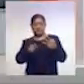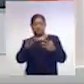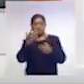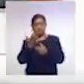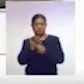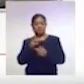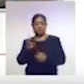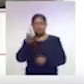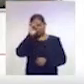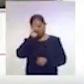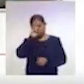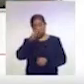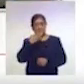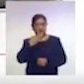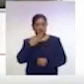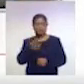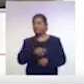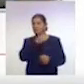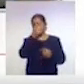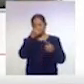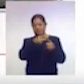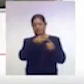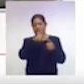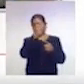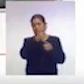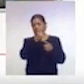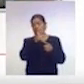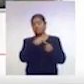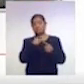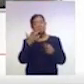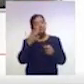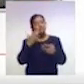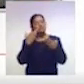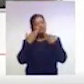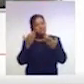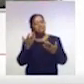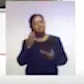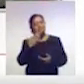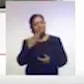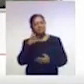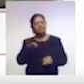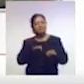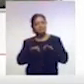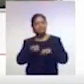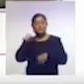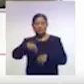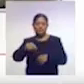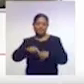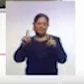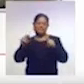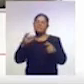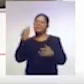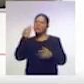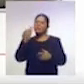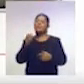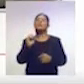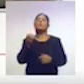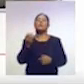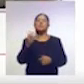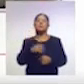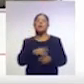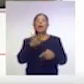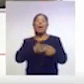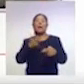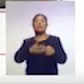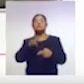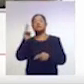muy recomendables. La primera que ya mencionabas nos llama mucho la atención por este trabajo que está aquí en Tlaxcala. ¿Cuánto tiempo estará? Recuérdanos. Hasta noviembre.